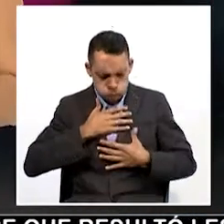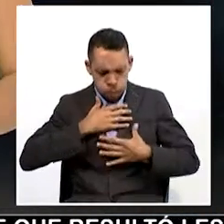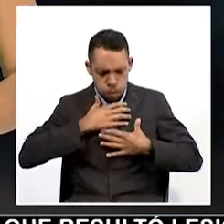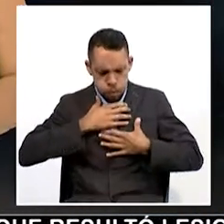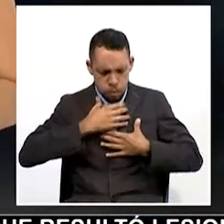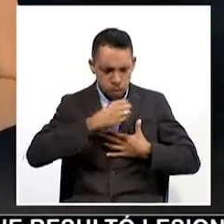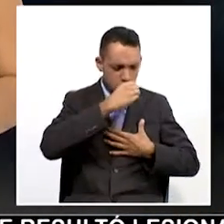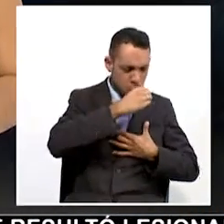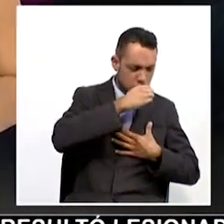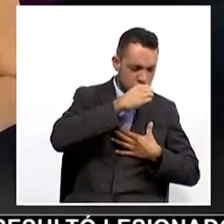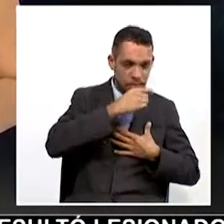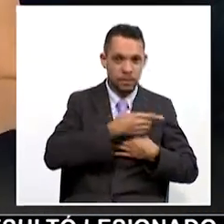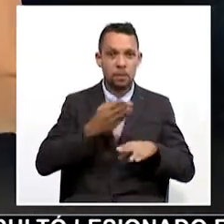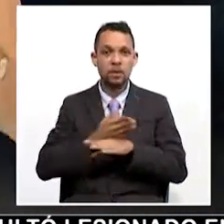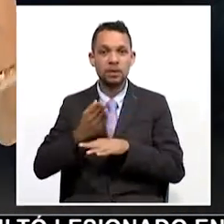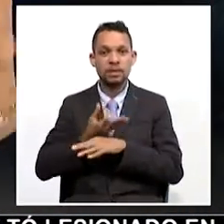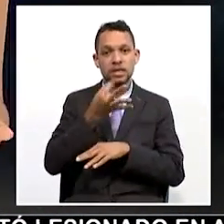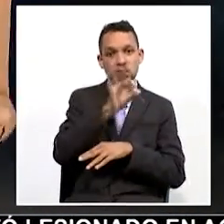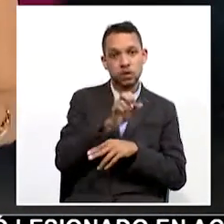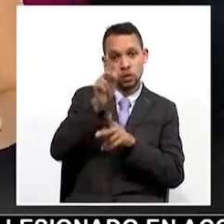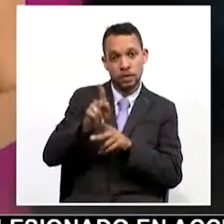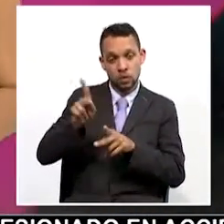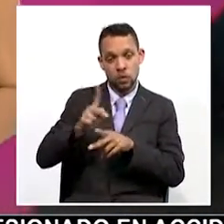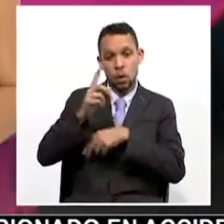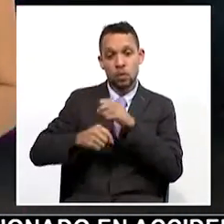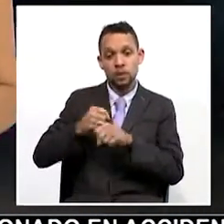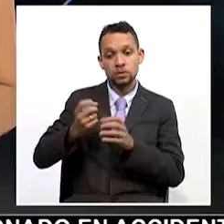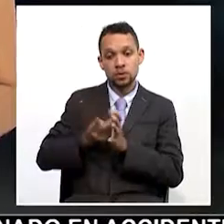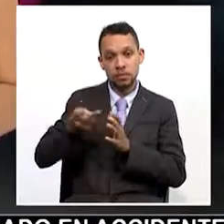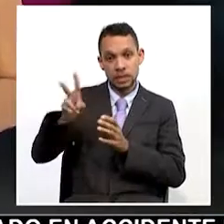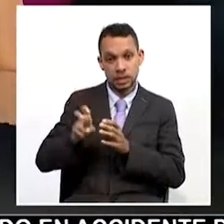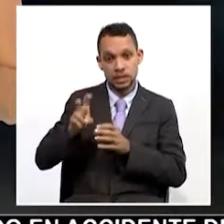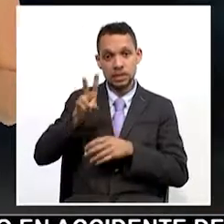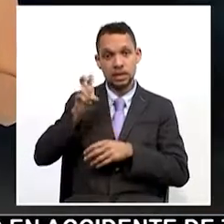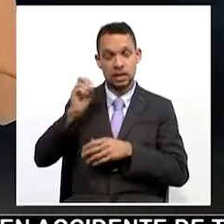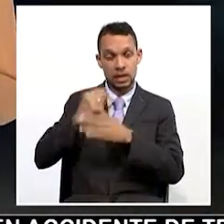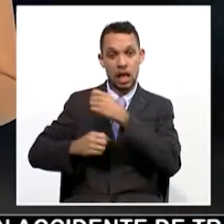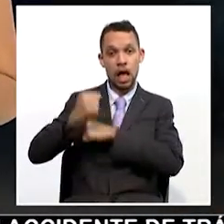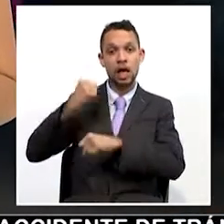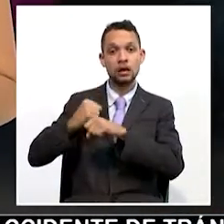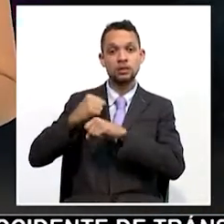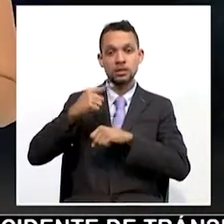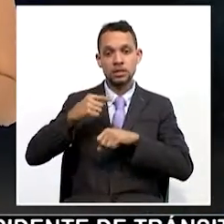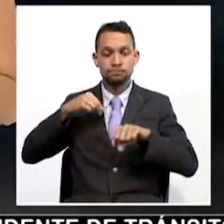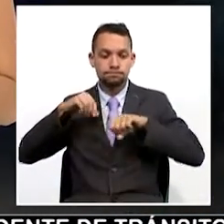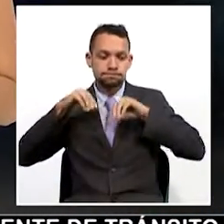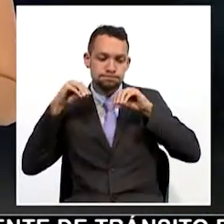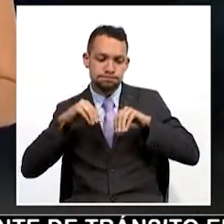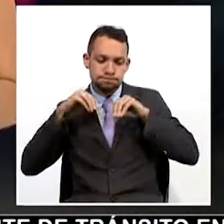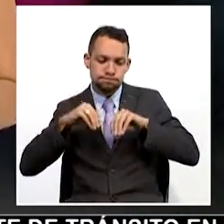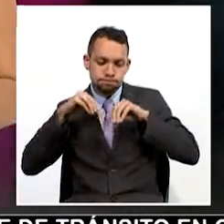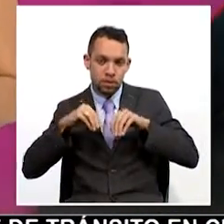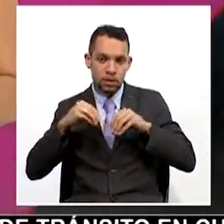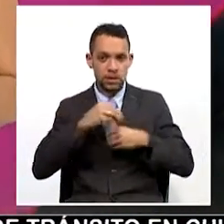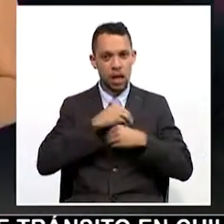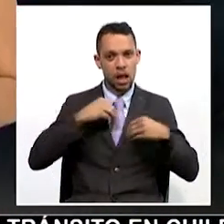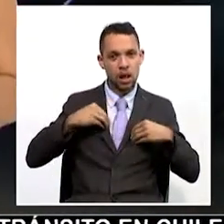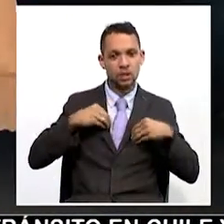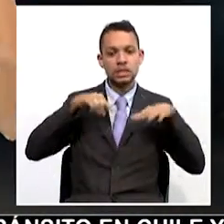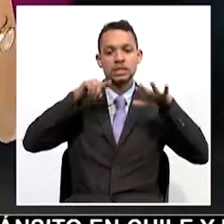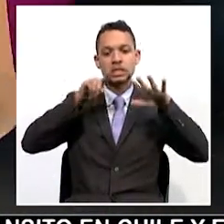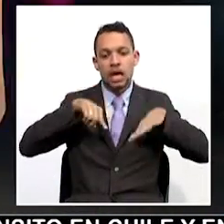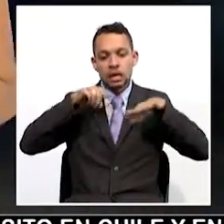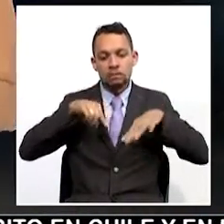ellos, 18 se contagiaron este año y 60 se infectaron el año pasado. Se recuerda que el tratamiento de recuperación dura unos